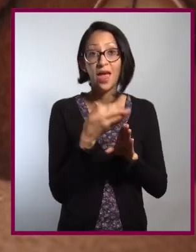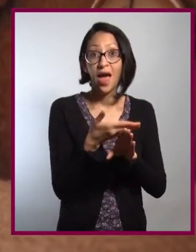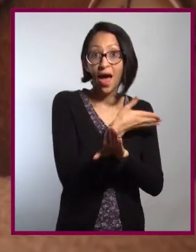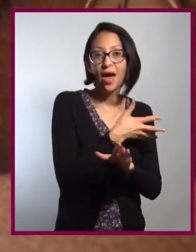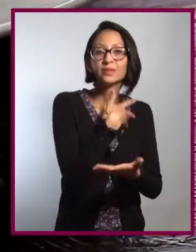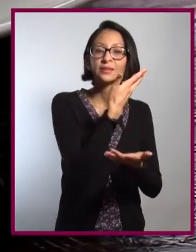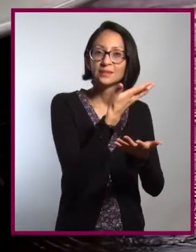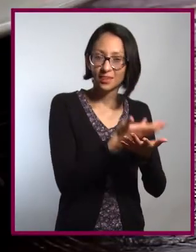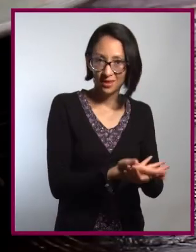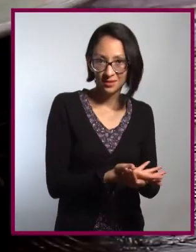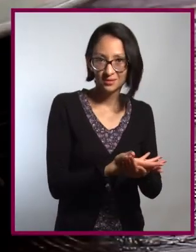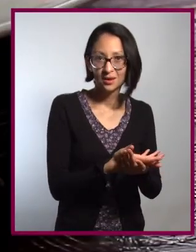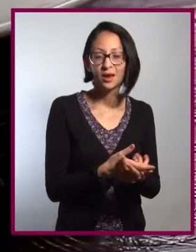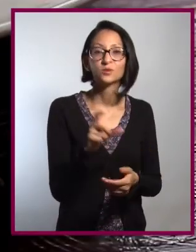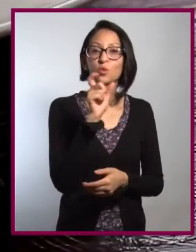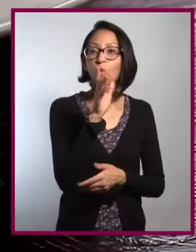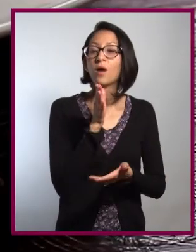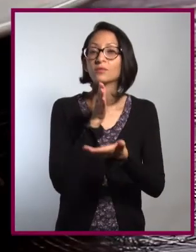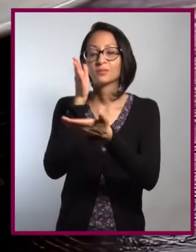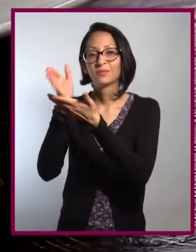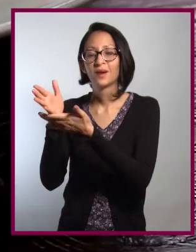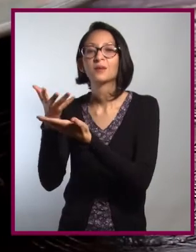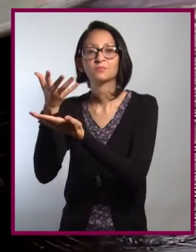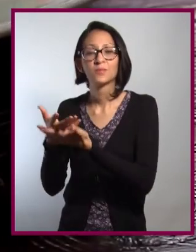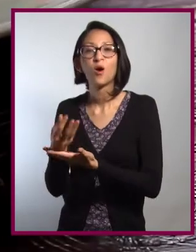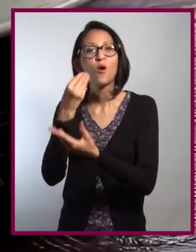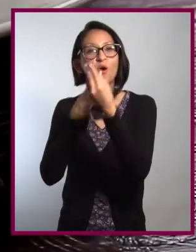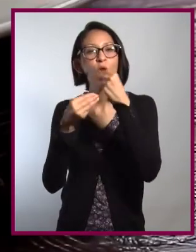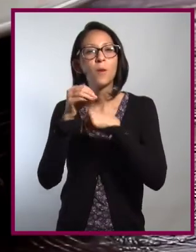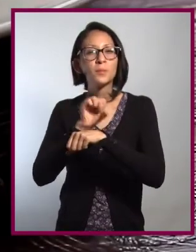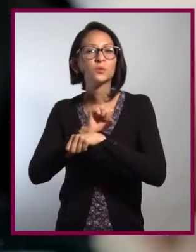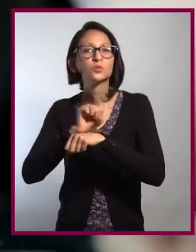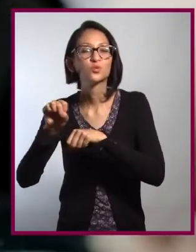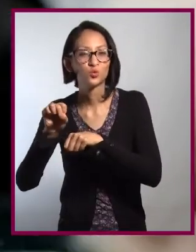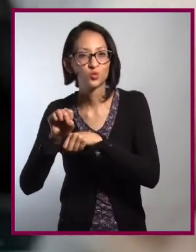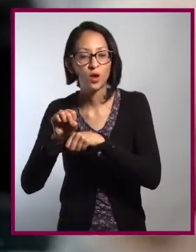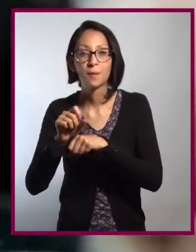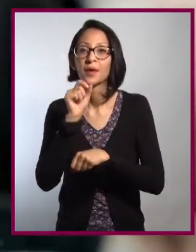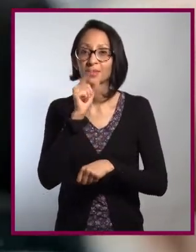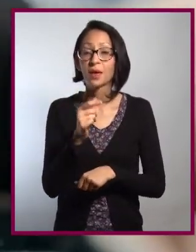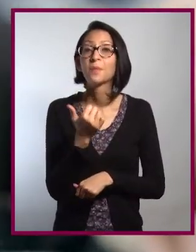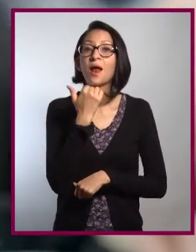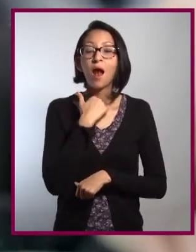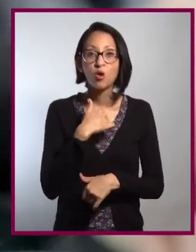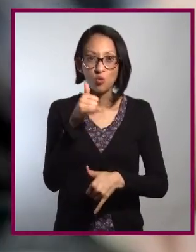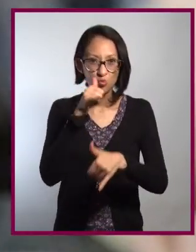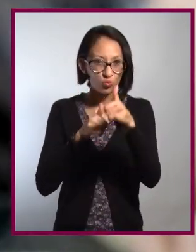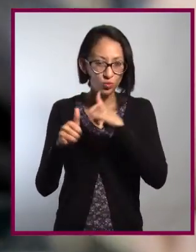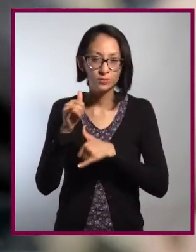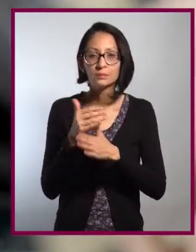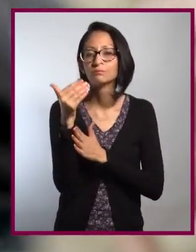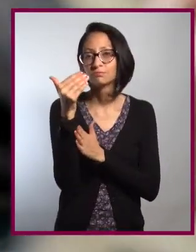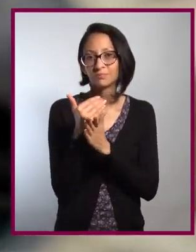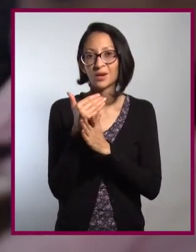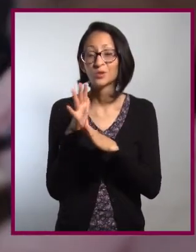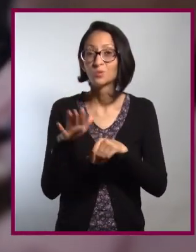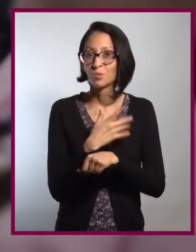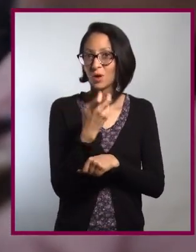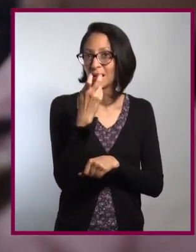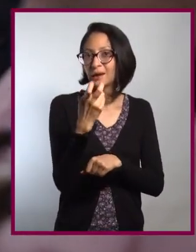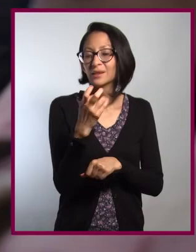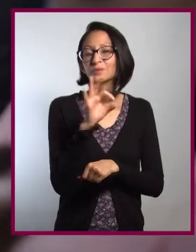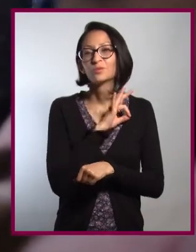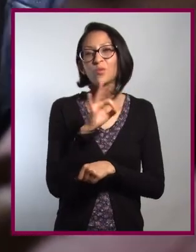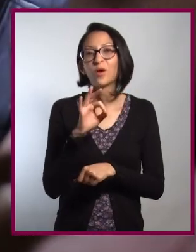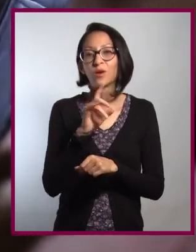el trayecto, tomar comidas ligeras y limitar el consumo de alcohol, pues sus efectos pueden exacerbar